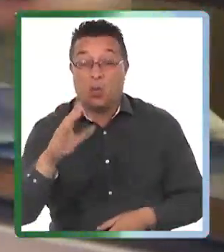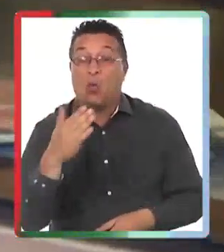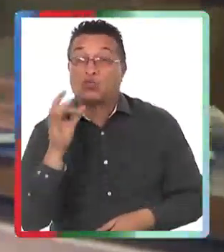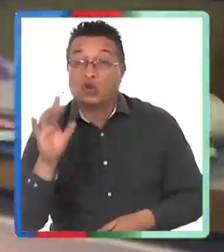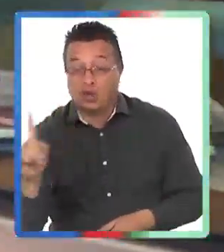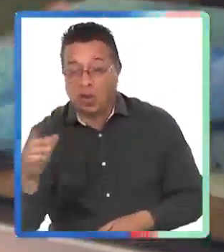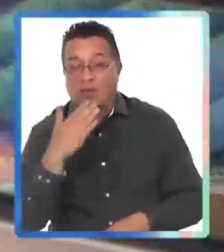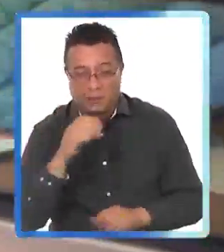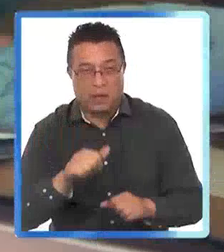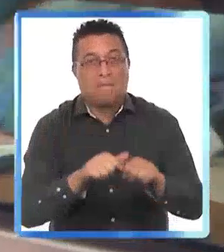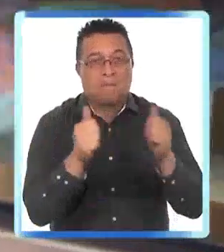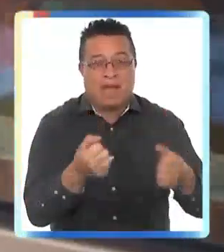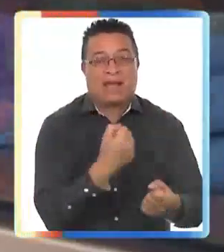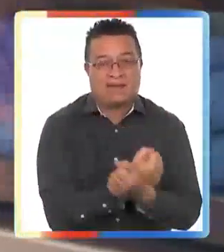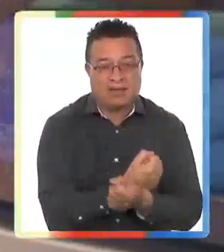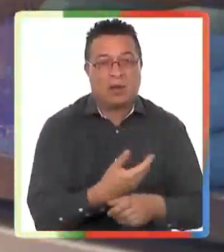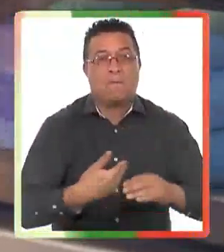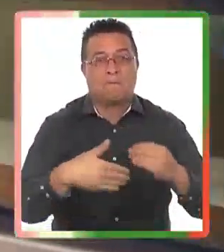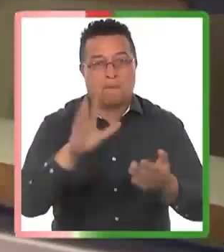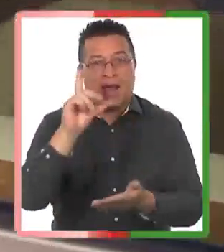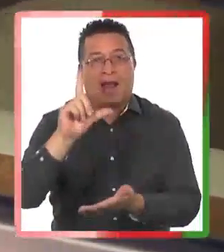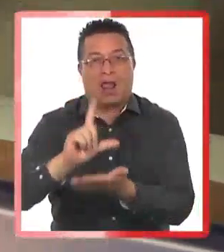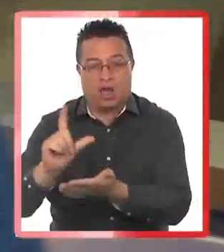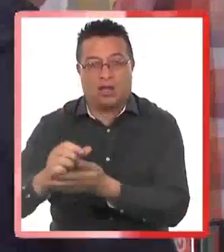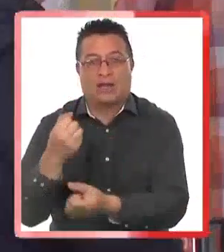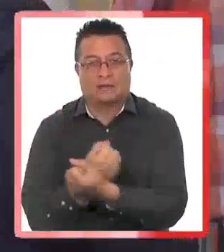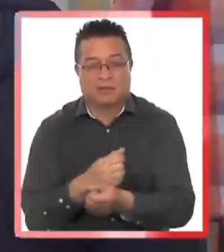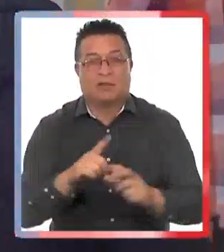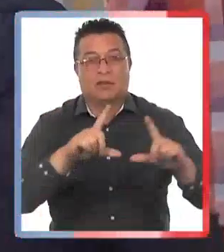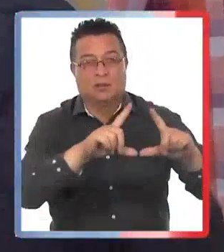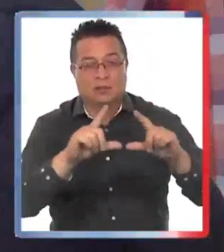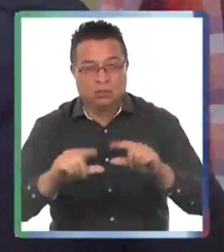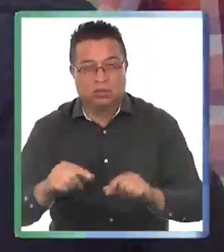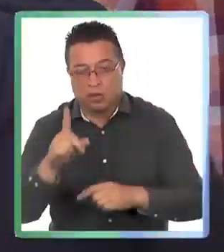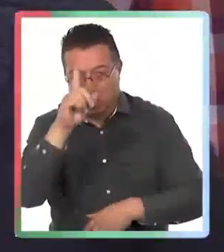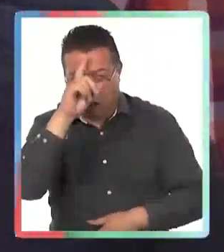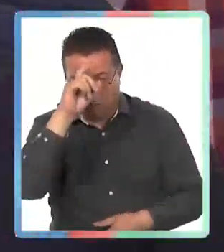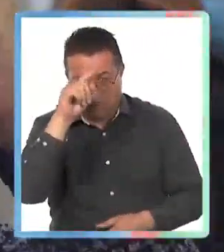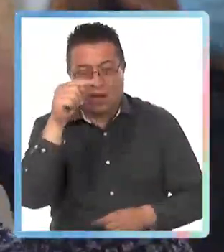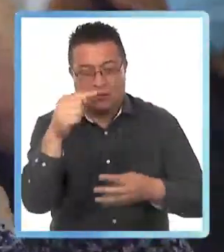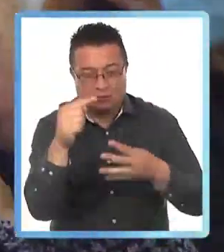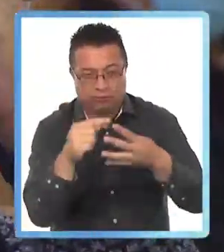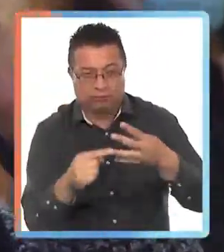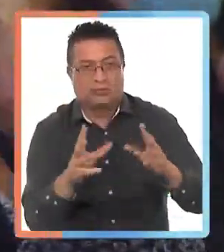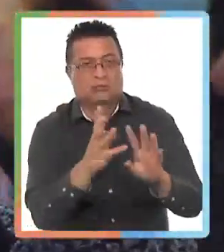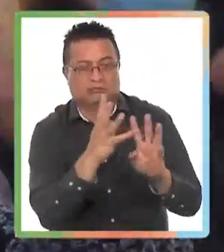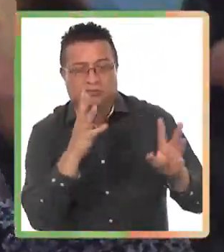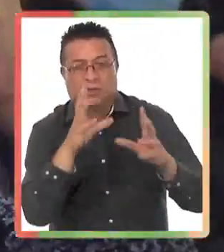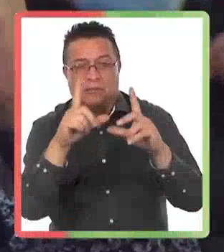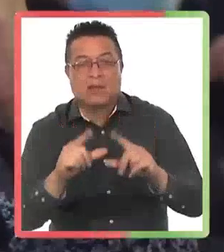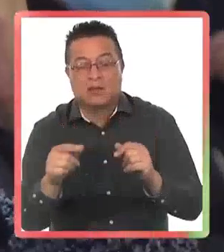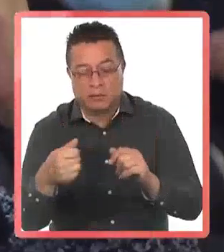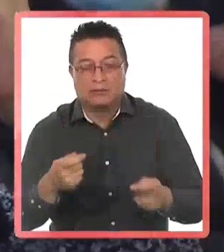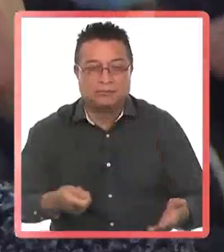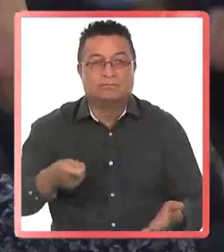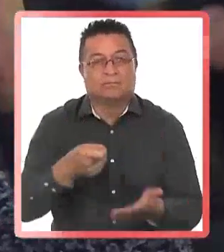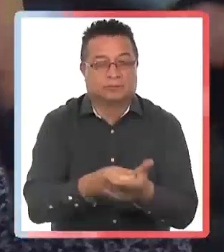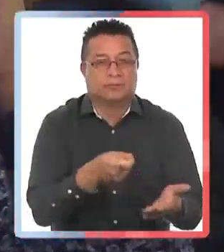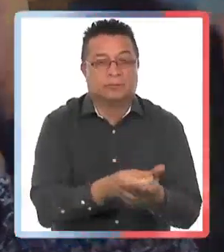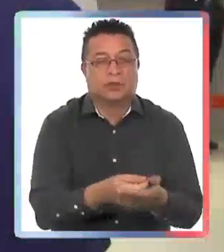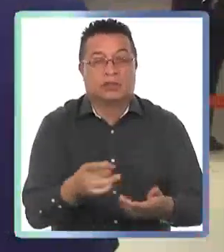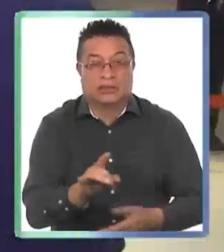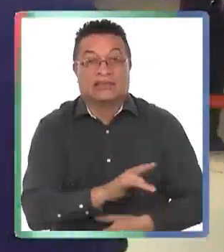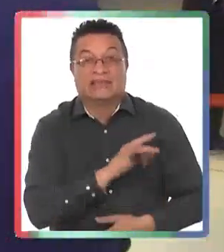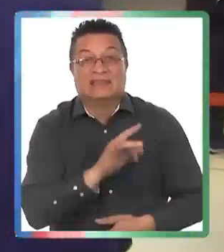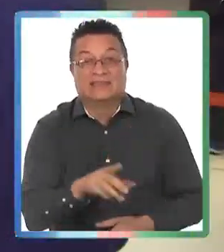también para tener más carabineros en las calles y más comisarías, para disminuir las listas de espera en los hospitales. Entonces, realmente necesitamos allegar más recursos